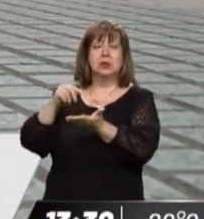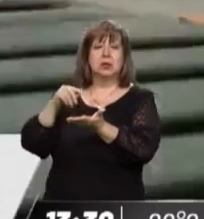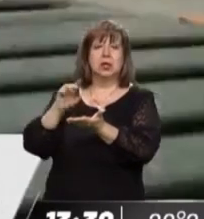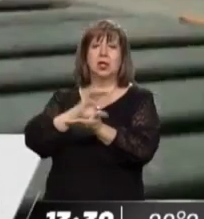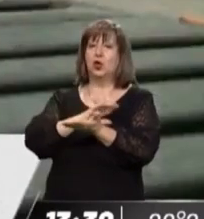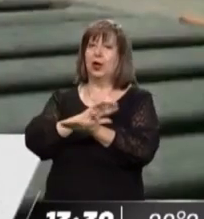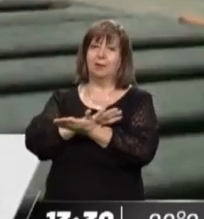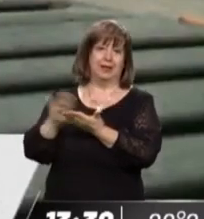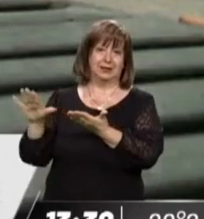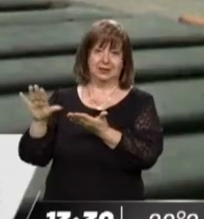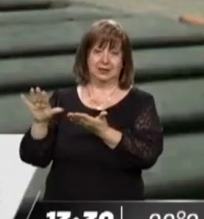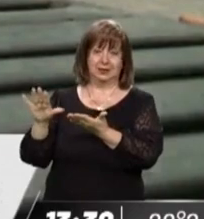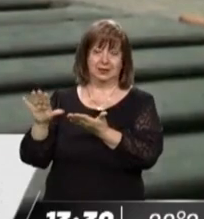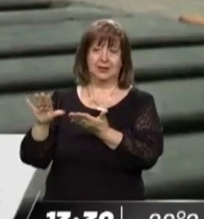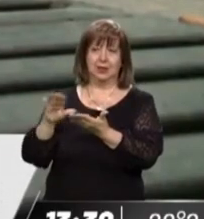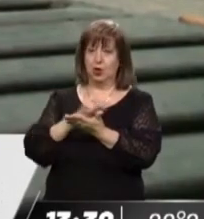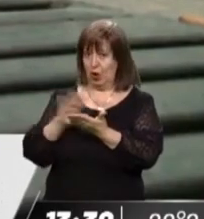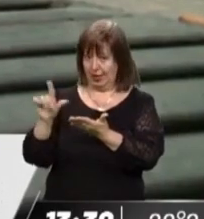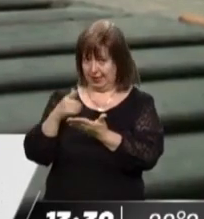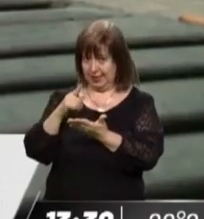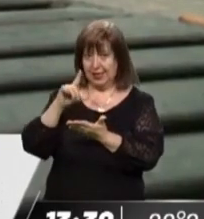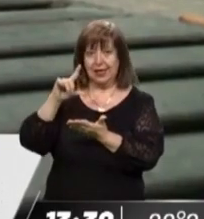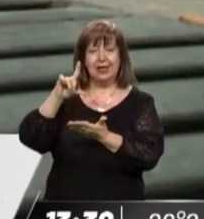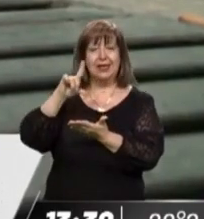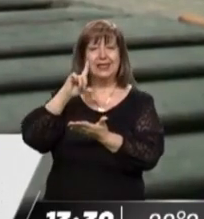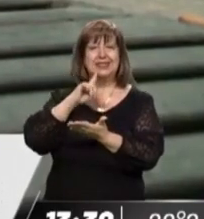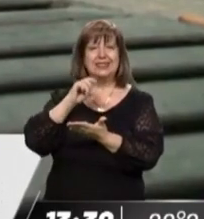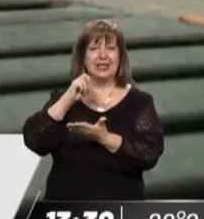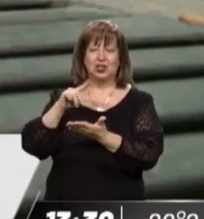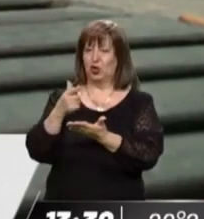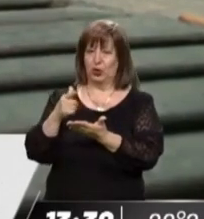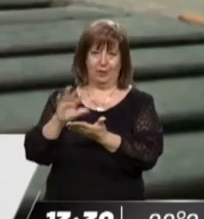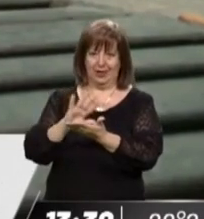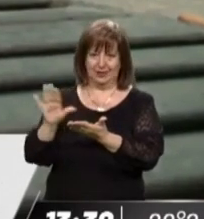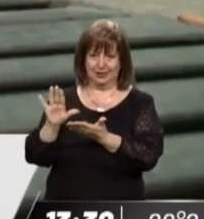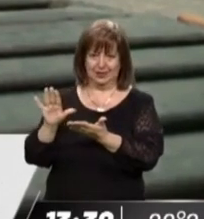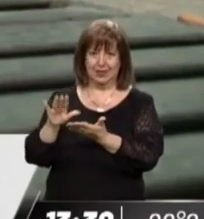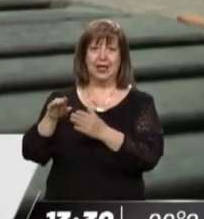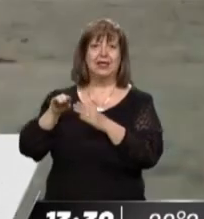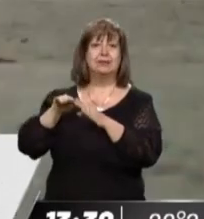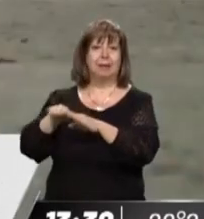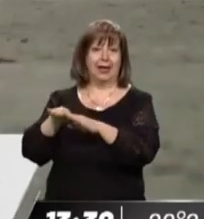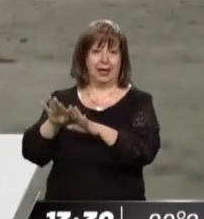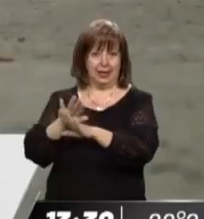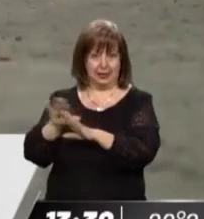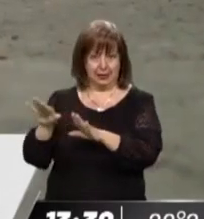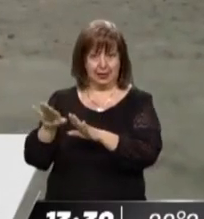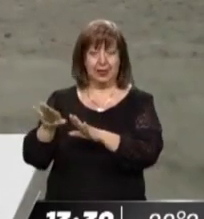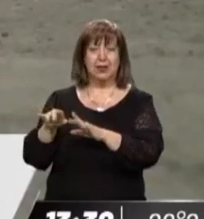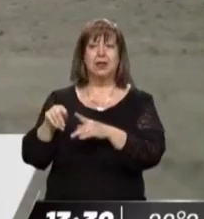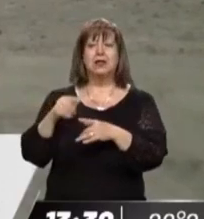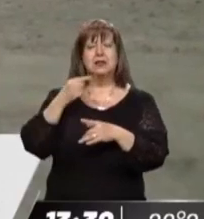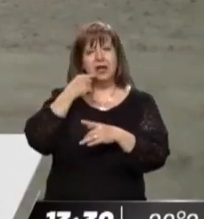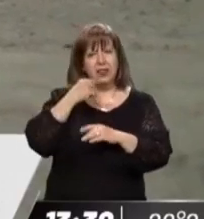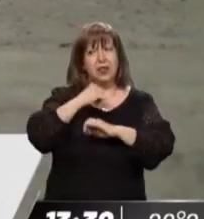baja. A ver, la preocupación es muy grande, lo venimos diciendo. Inclusive de antes que